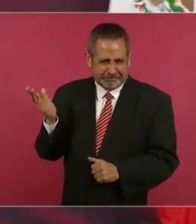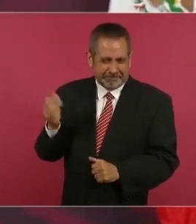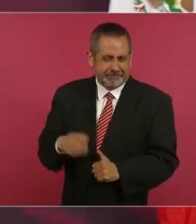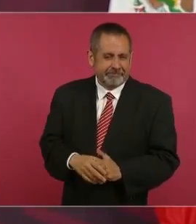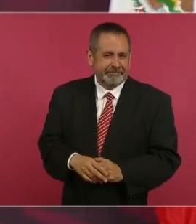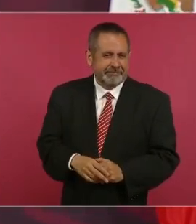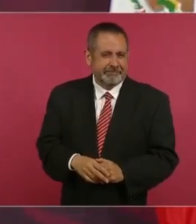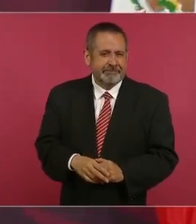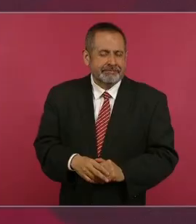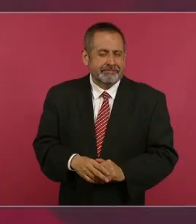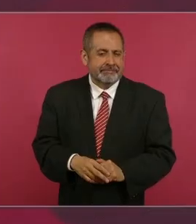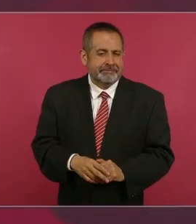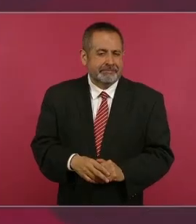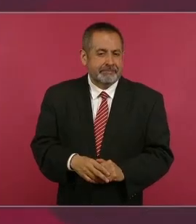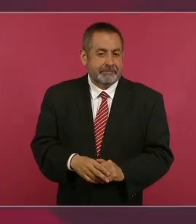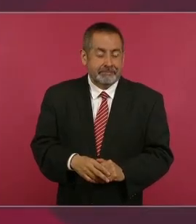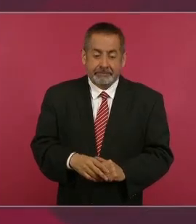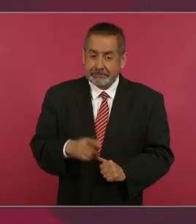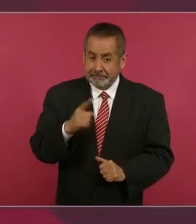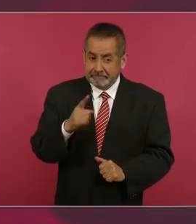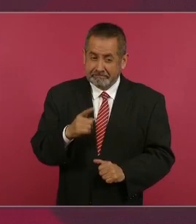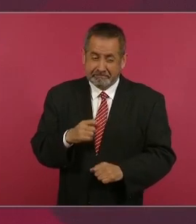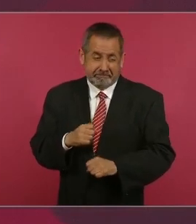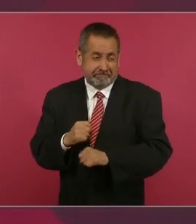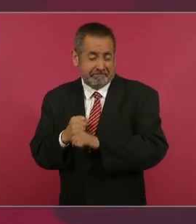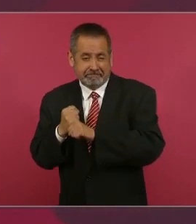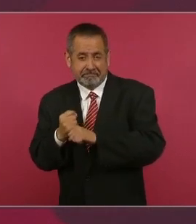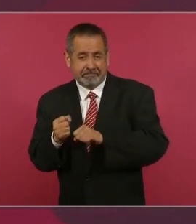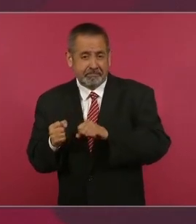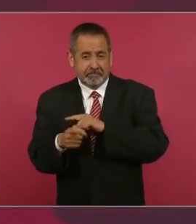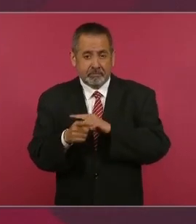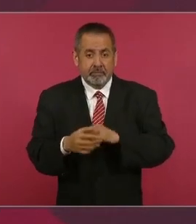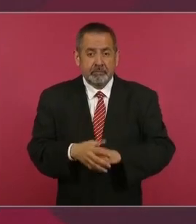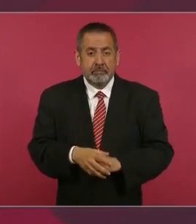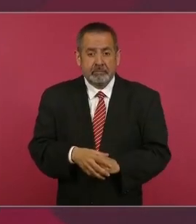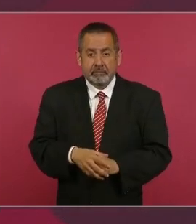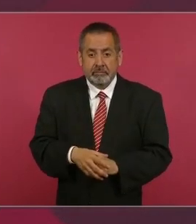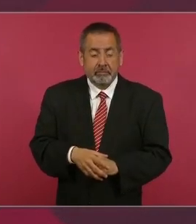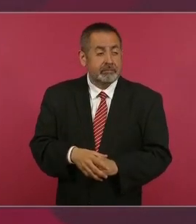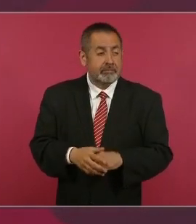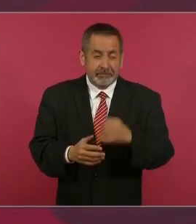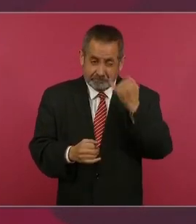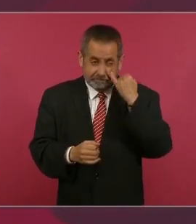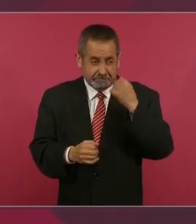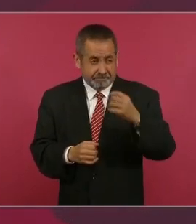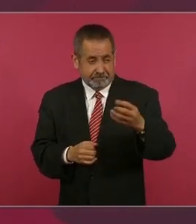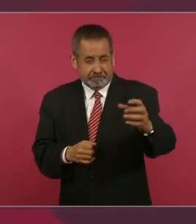sacar el bat rápido. Eso sí, si se hace contacto,